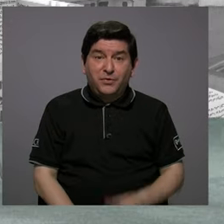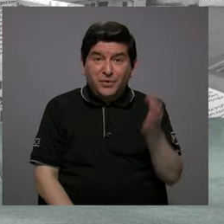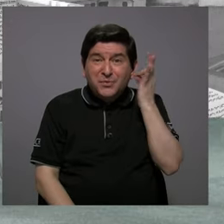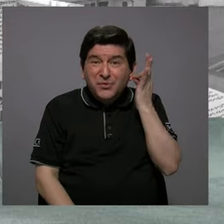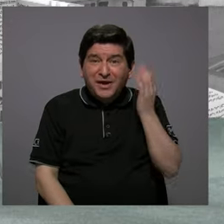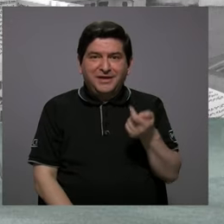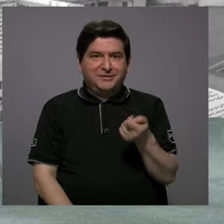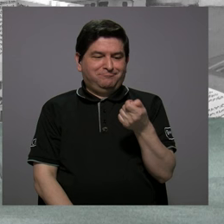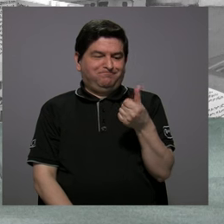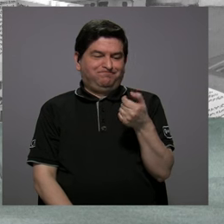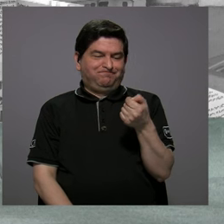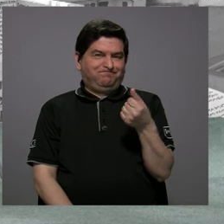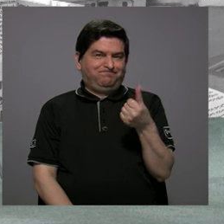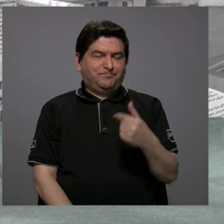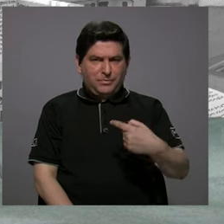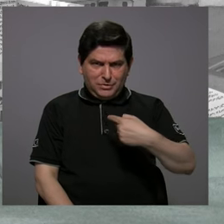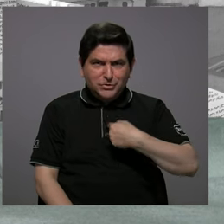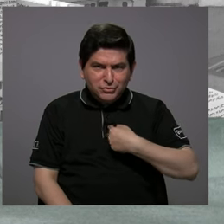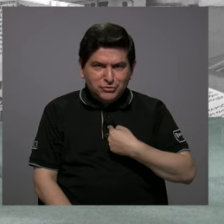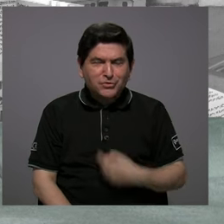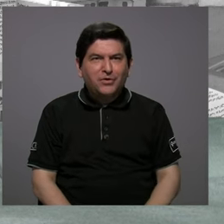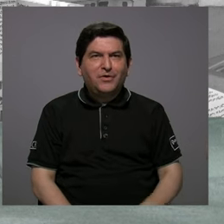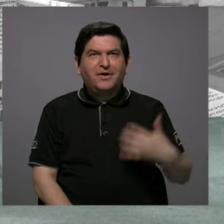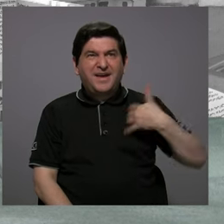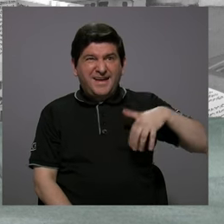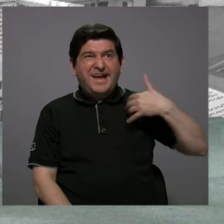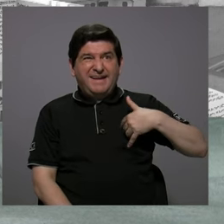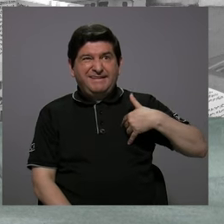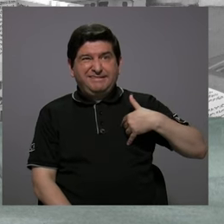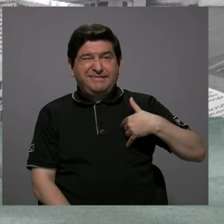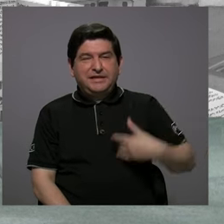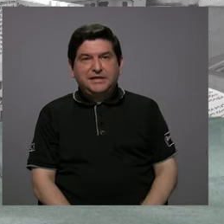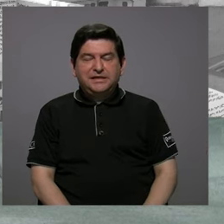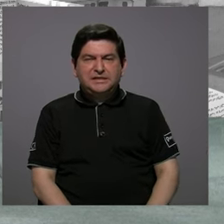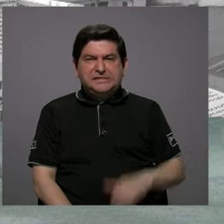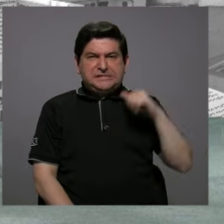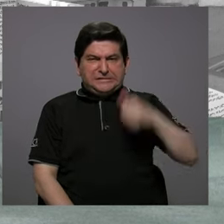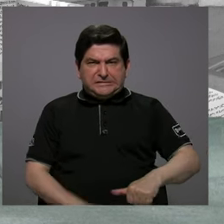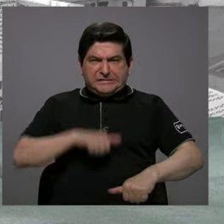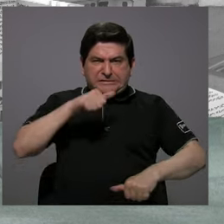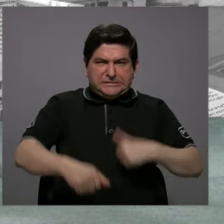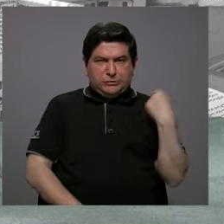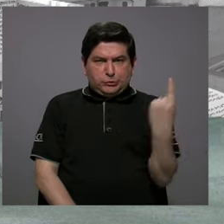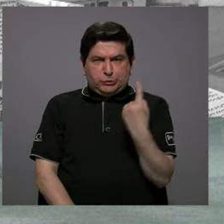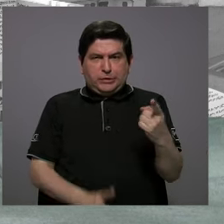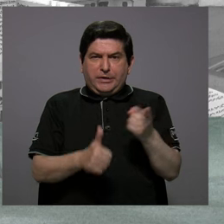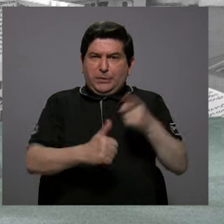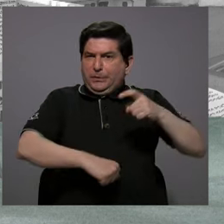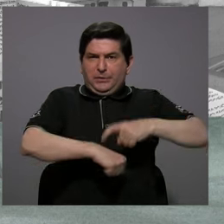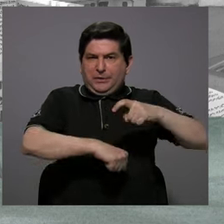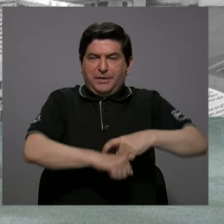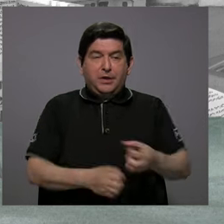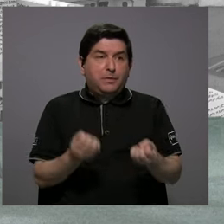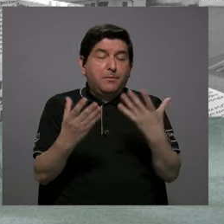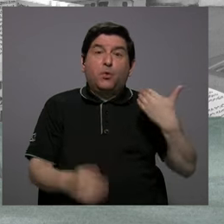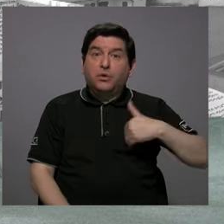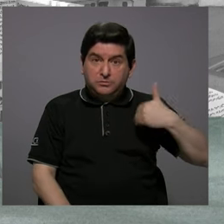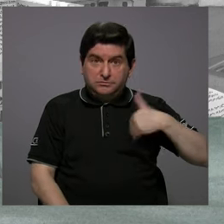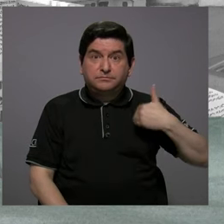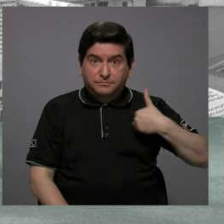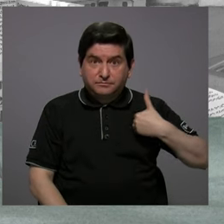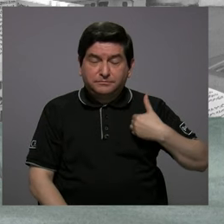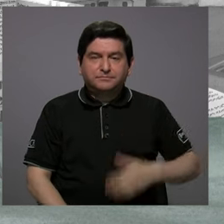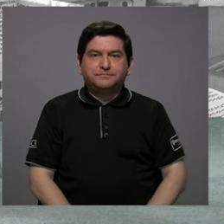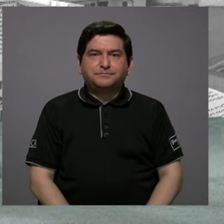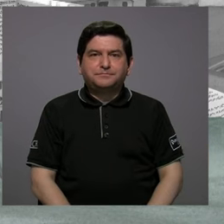somos pocas la verdad que me ha tocado un poco en Argentina llevar la batalla sola al principio entre tantos hombres